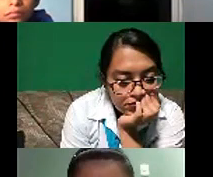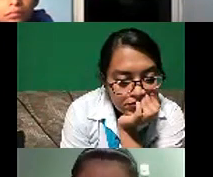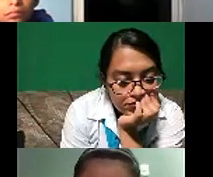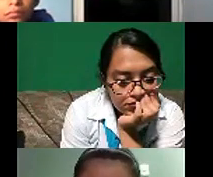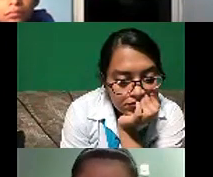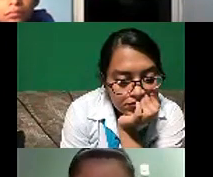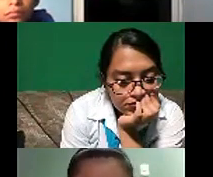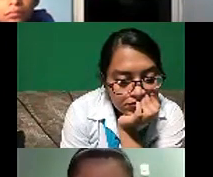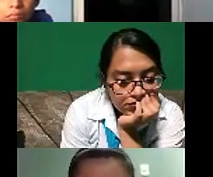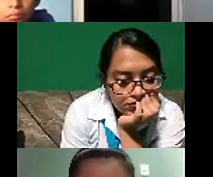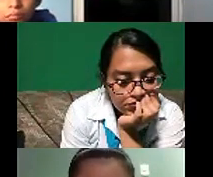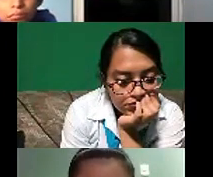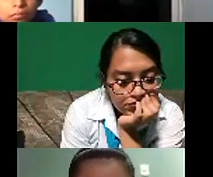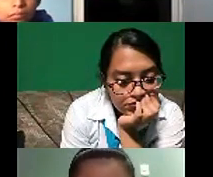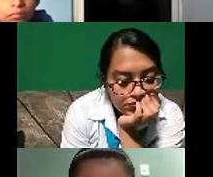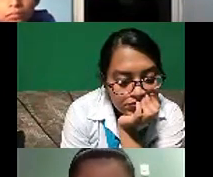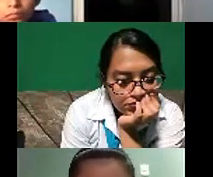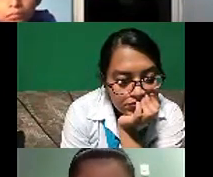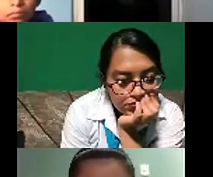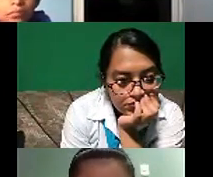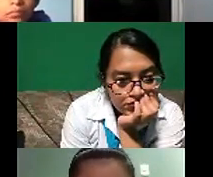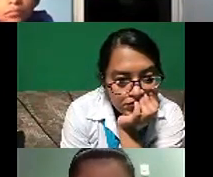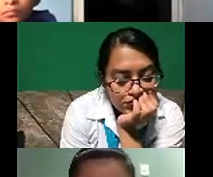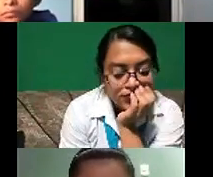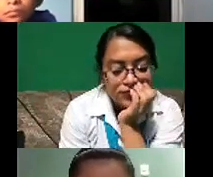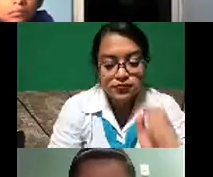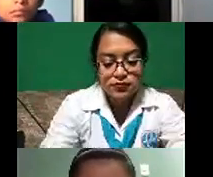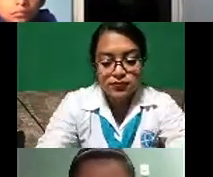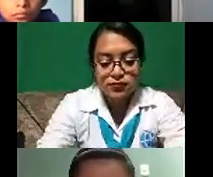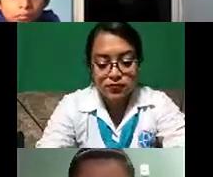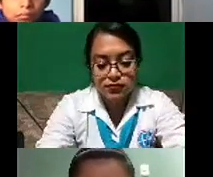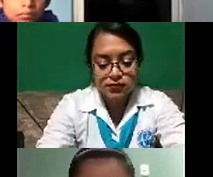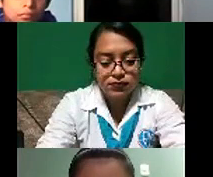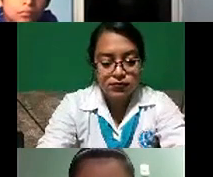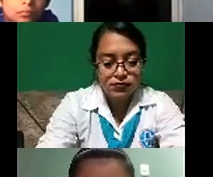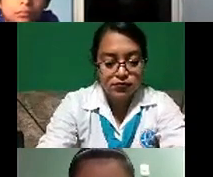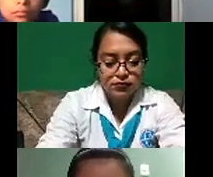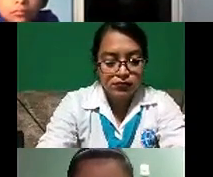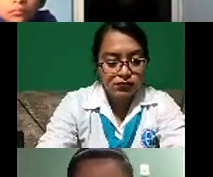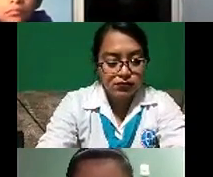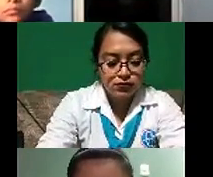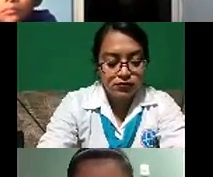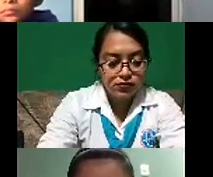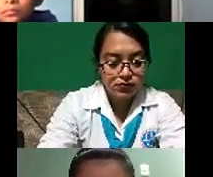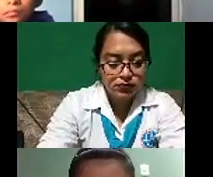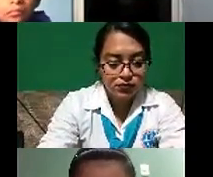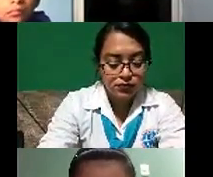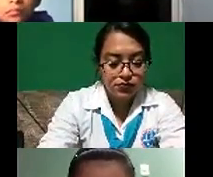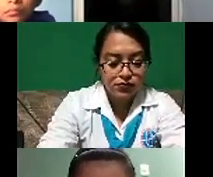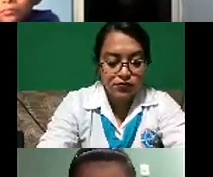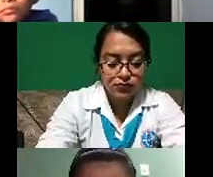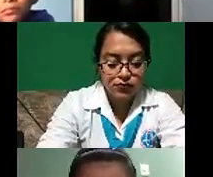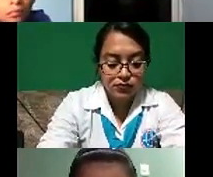Centro Educativo para Niños Sordos, Región de Occidente, Doctora Honoris Causa, Elisa Molina Destal. Programa de Inclusión Escolar presenta